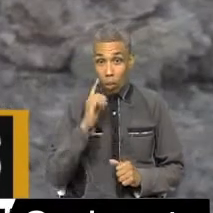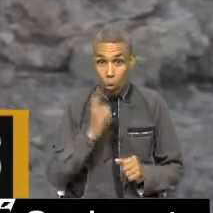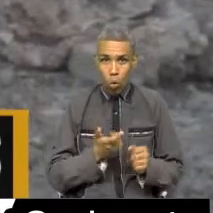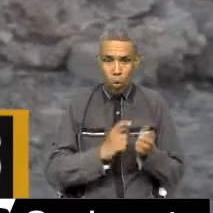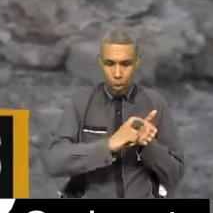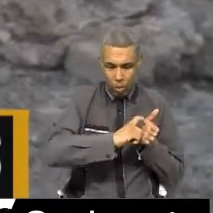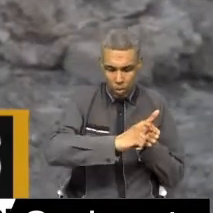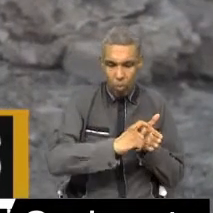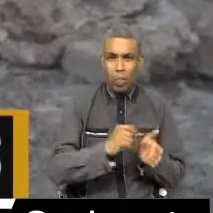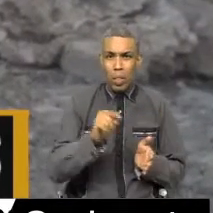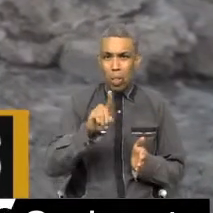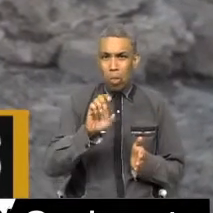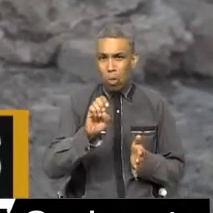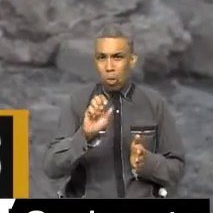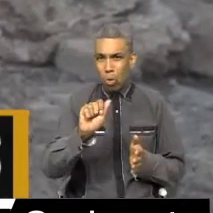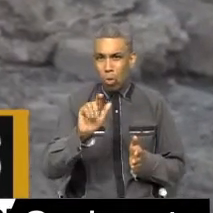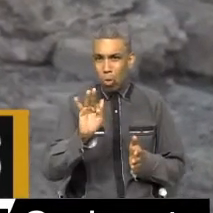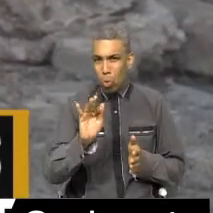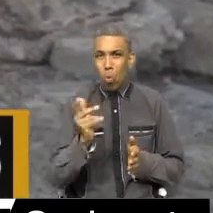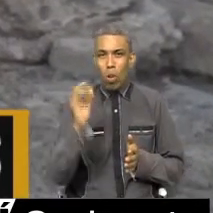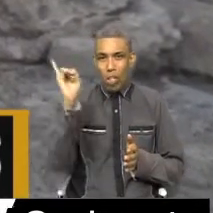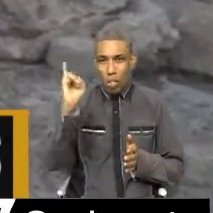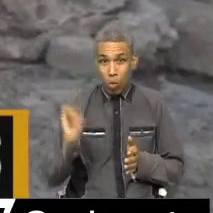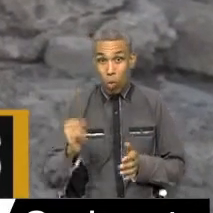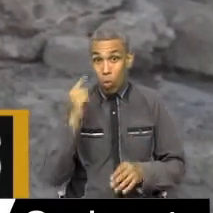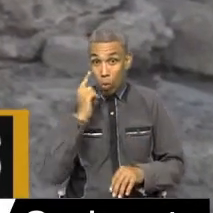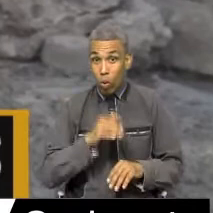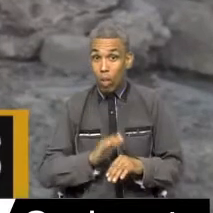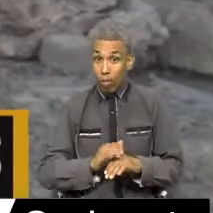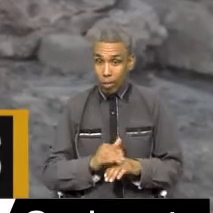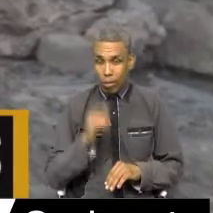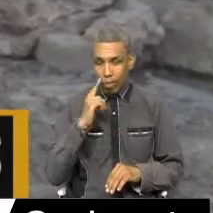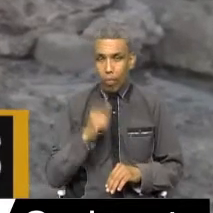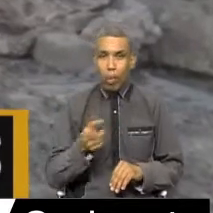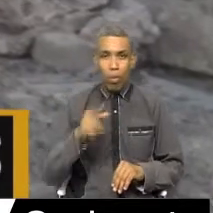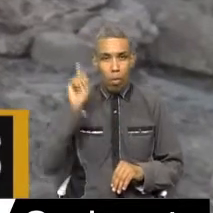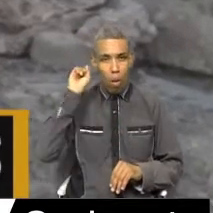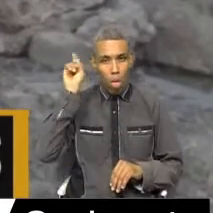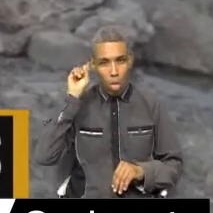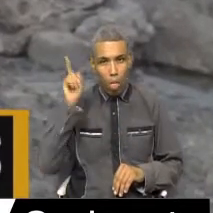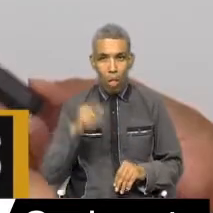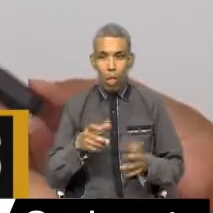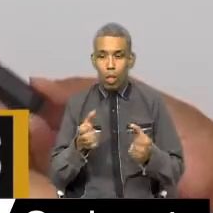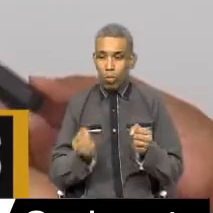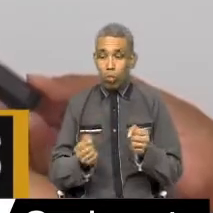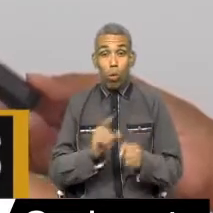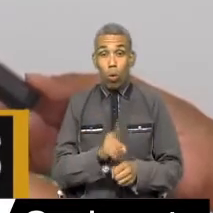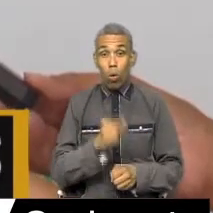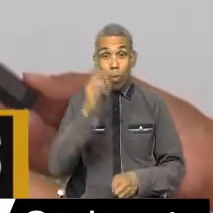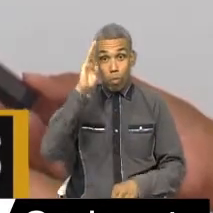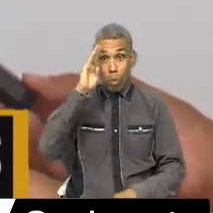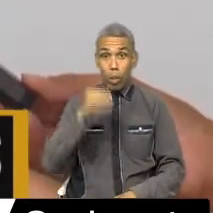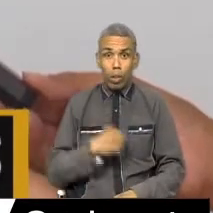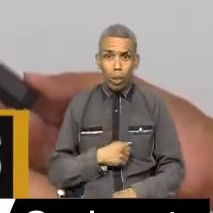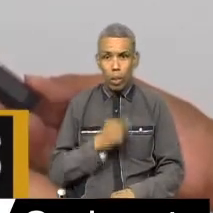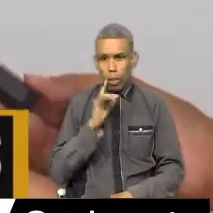a no mezclar el alcohol con las llaves. Vamos a establecer algunos controles sobre las vías con personal de carreteras para